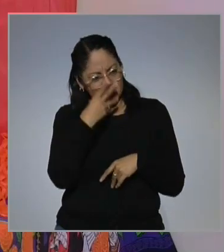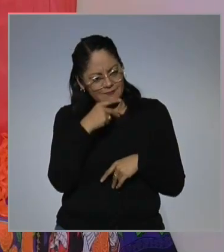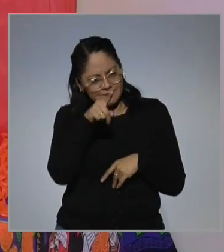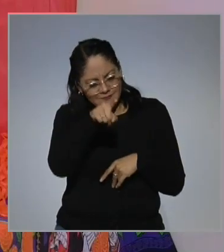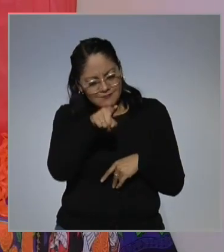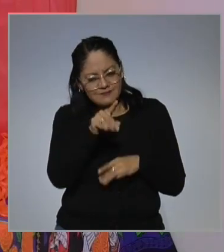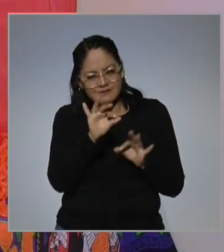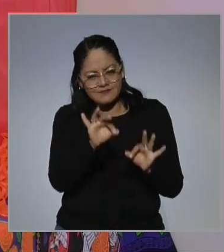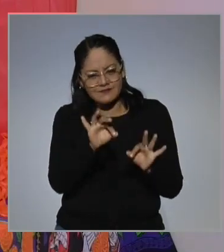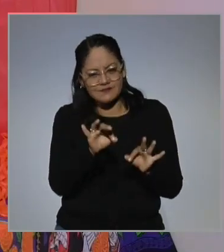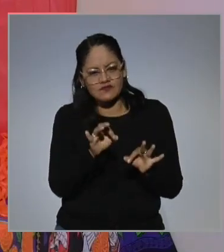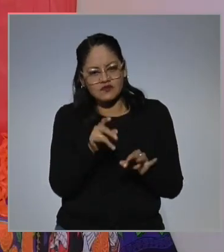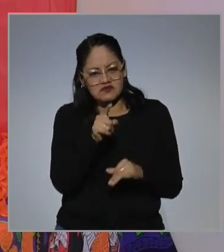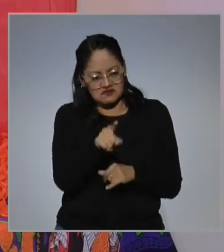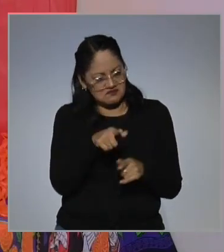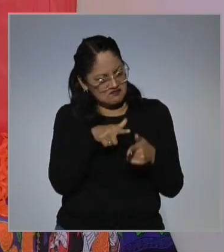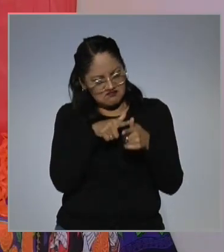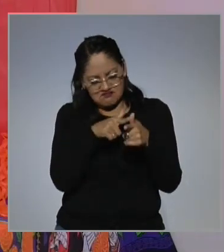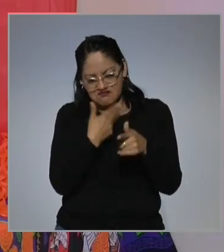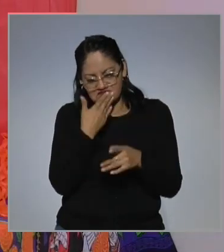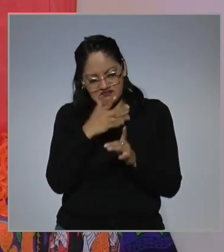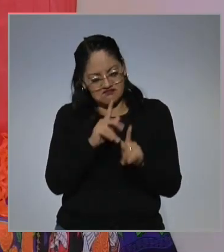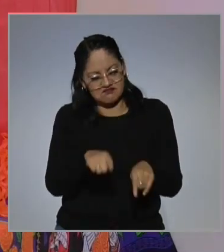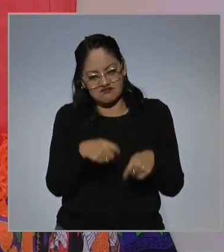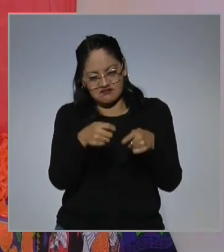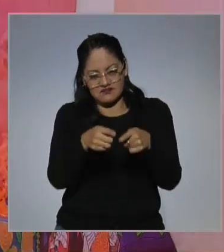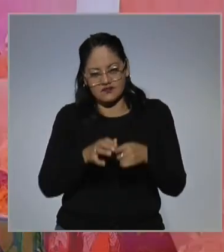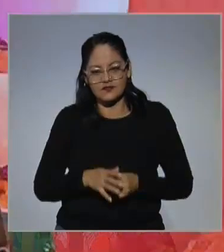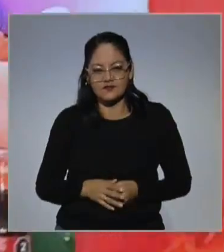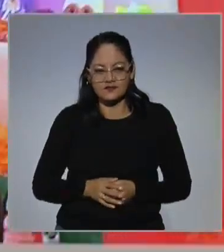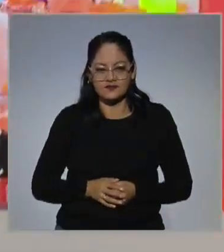que pues continúas con esta tradición.